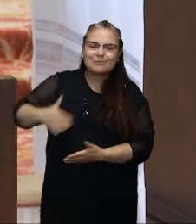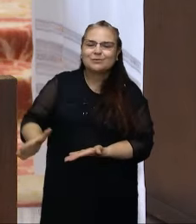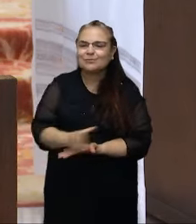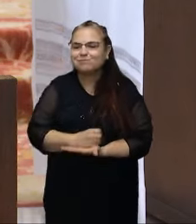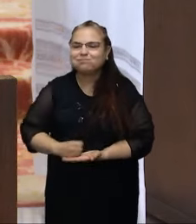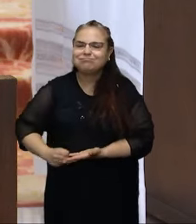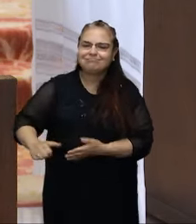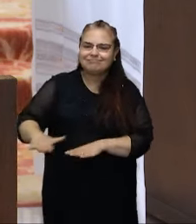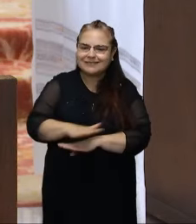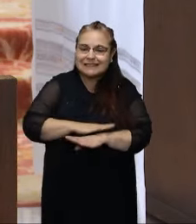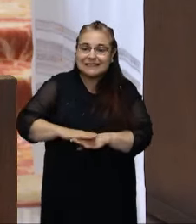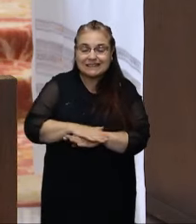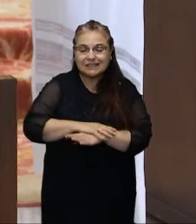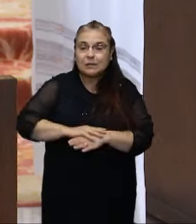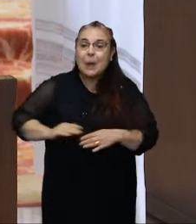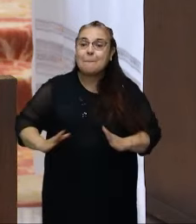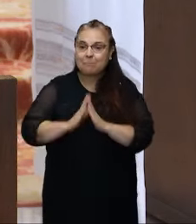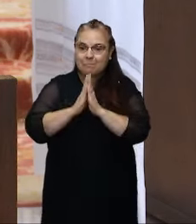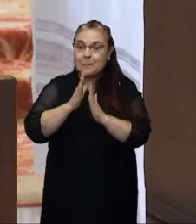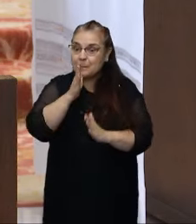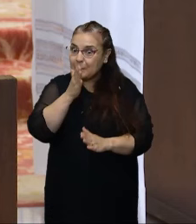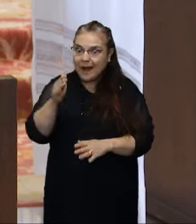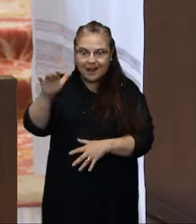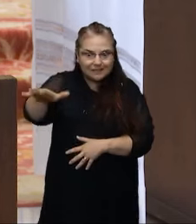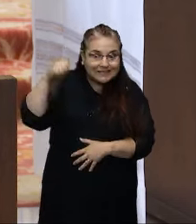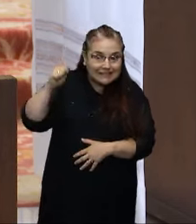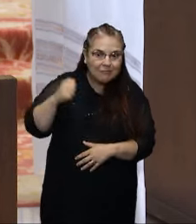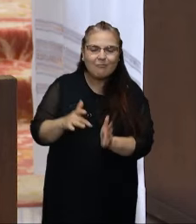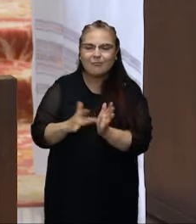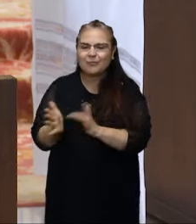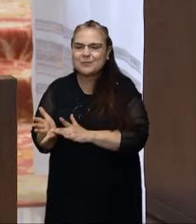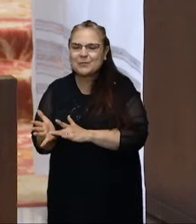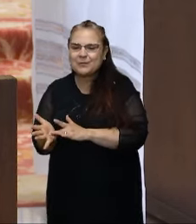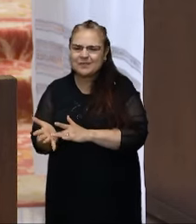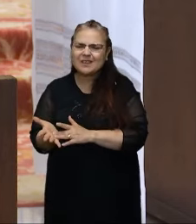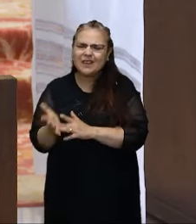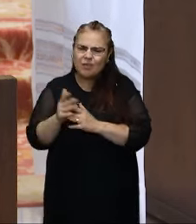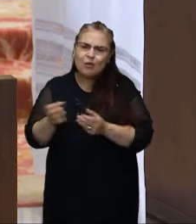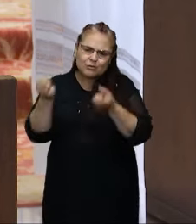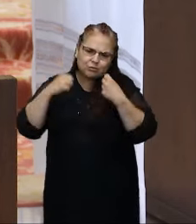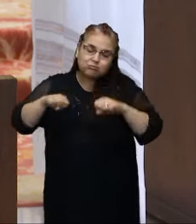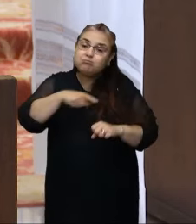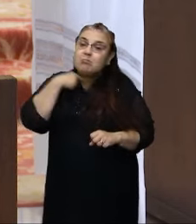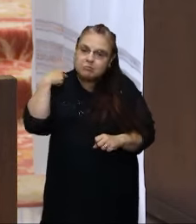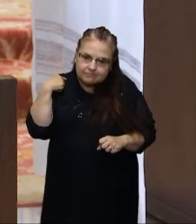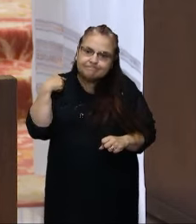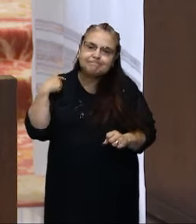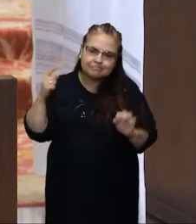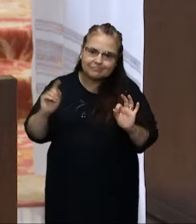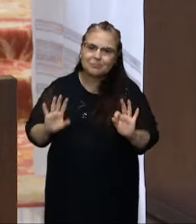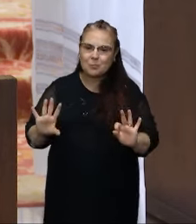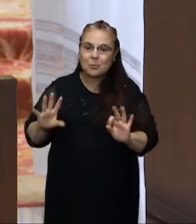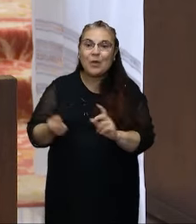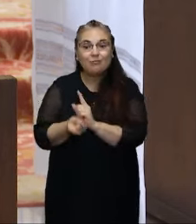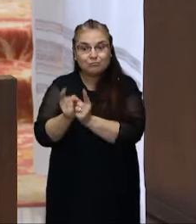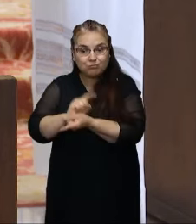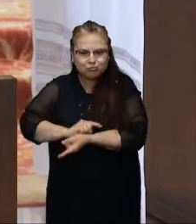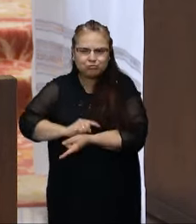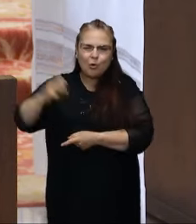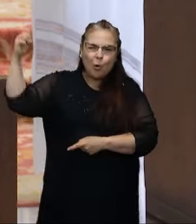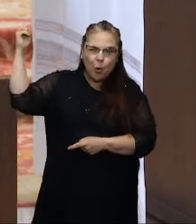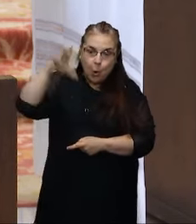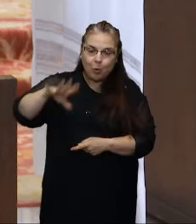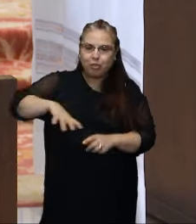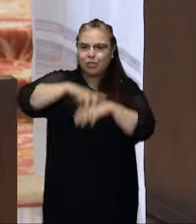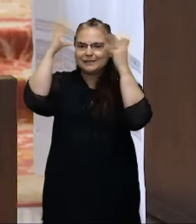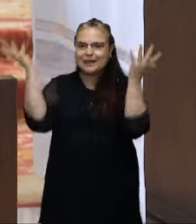los ministros sagrados, para que, llamados por Cristo, a pesar de sus pecados, puedan convertirse en luz del mundo